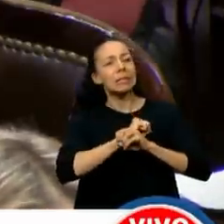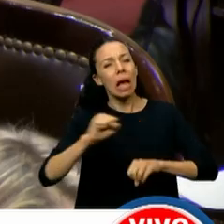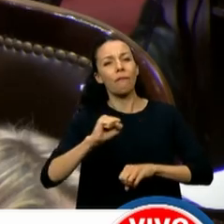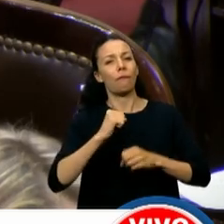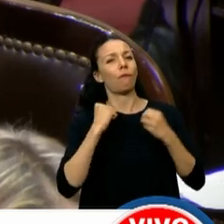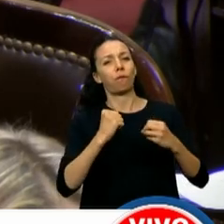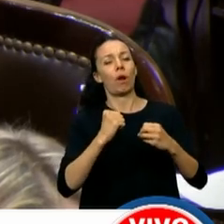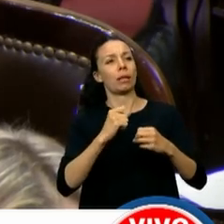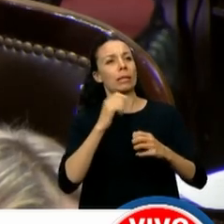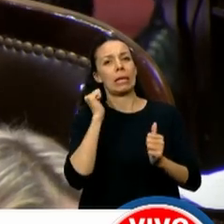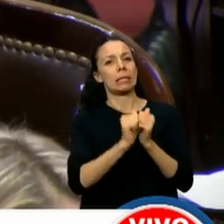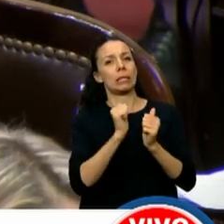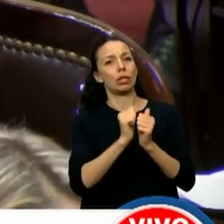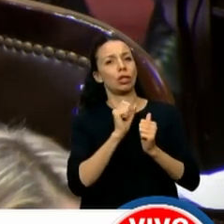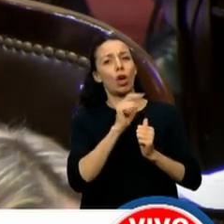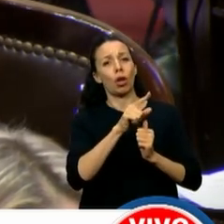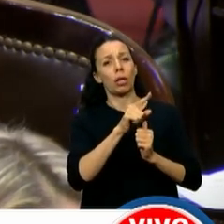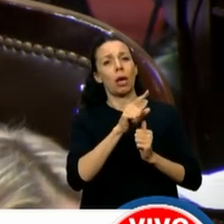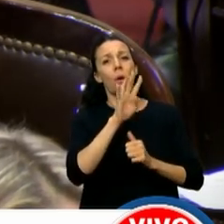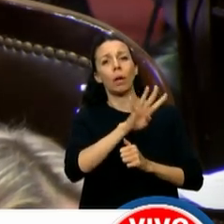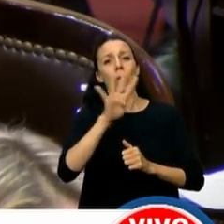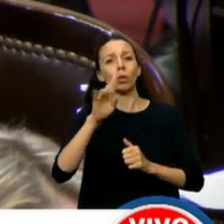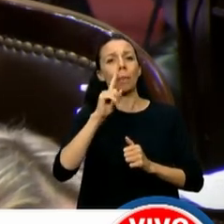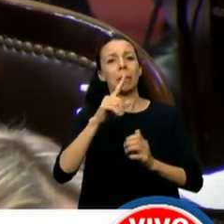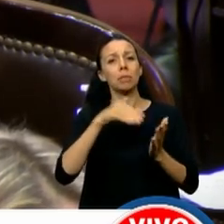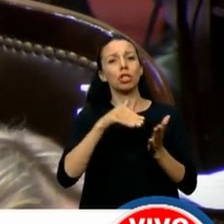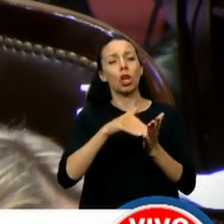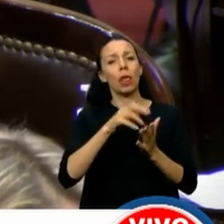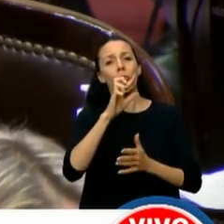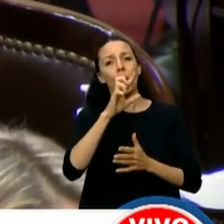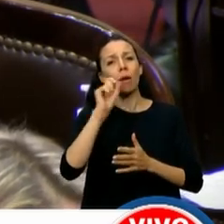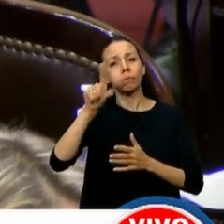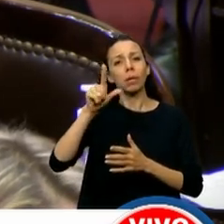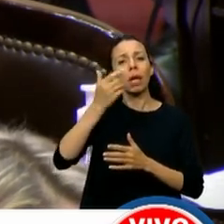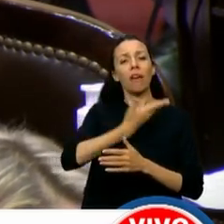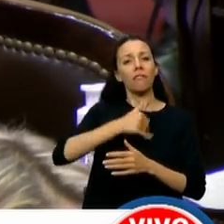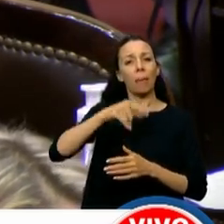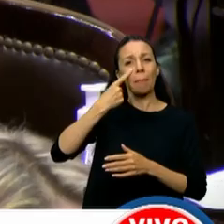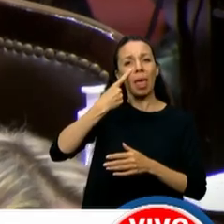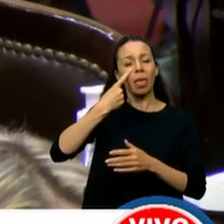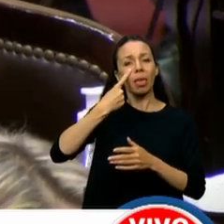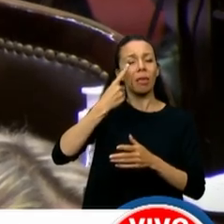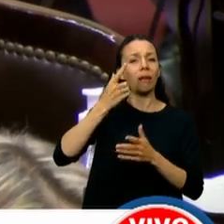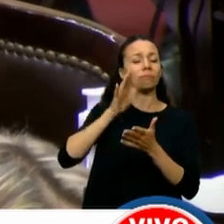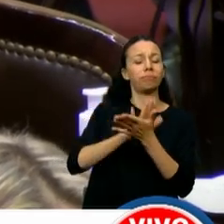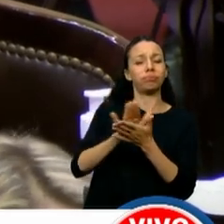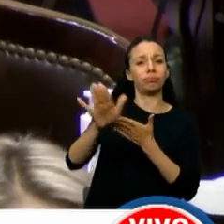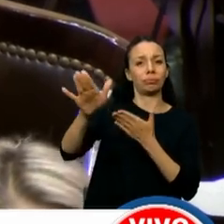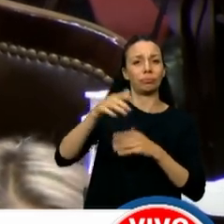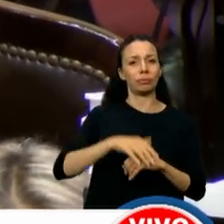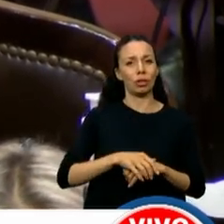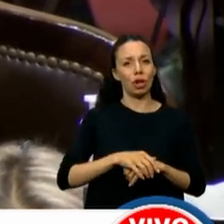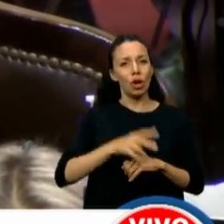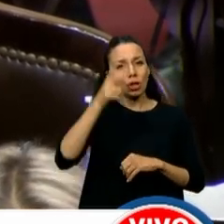historia 44 mil millones de dólares con el fondo monetario internacional cero fugaron 80 mil millones